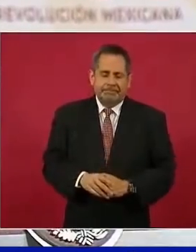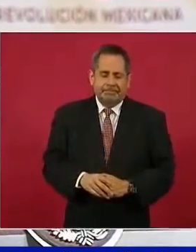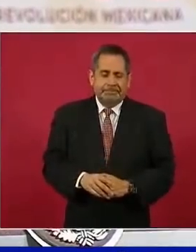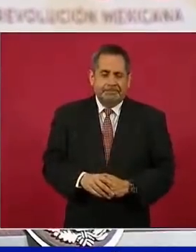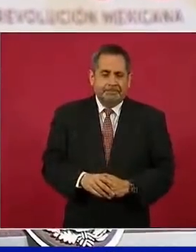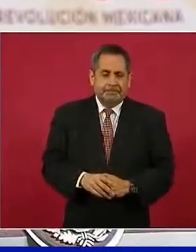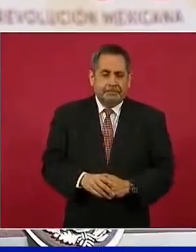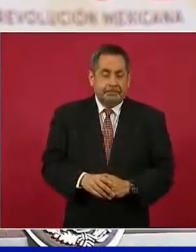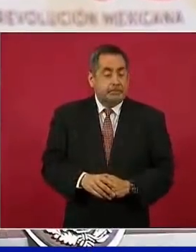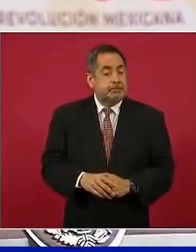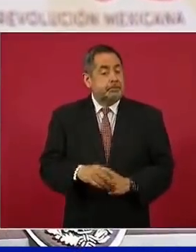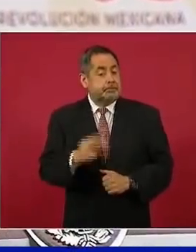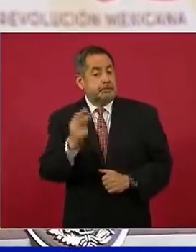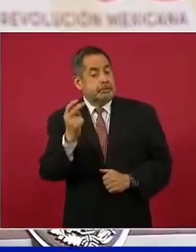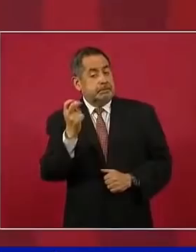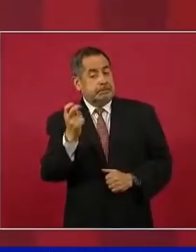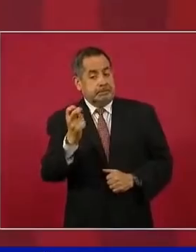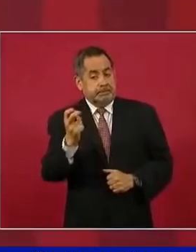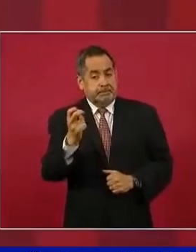Por eso